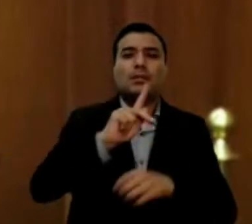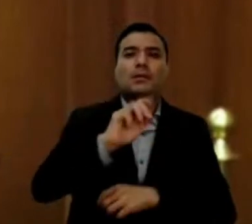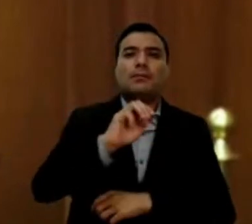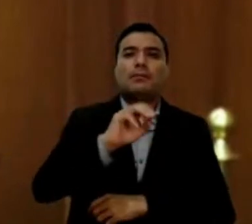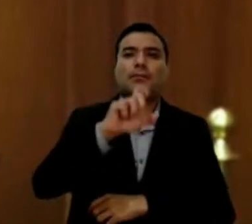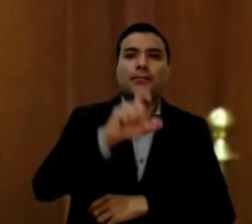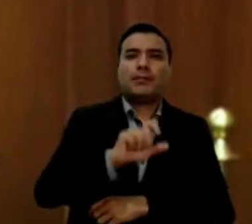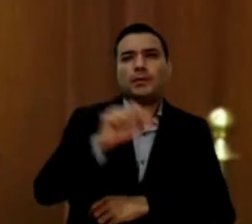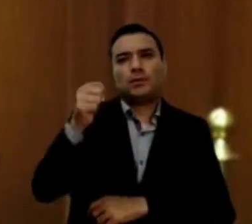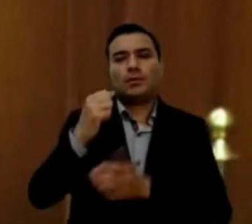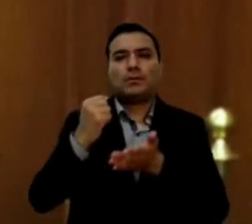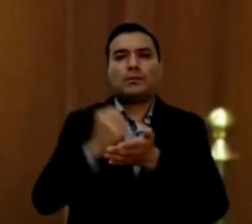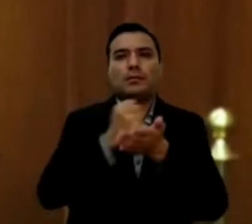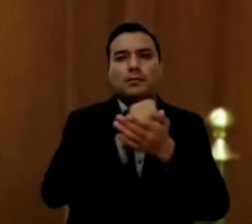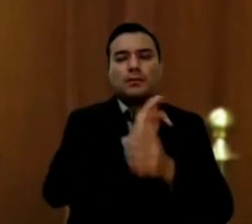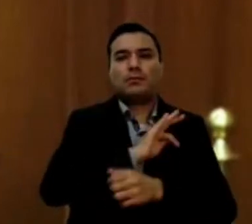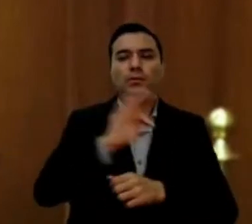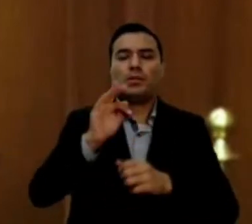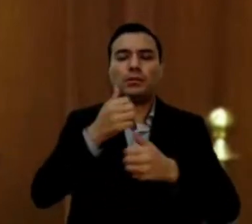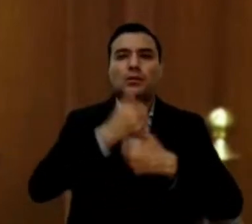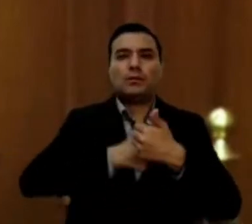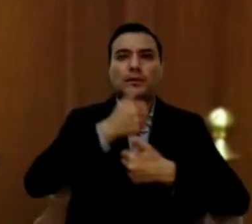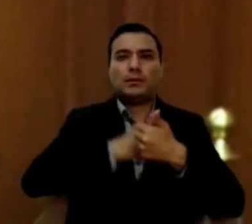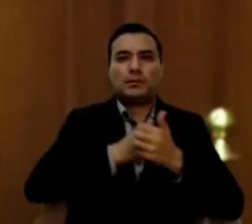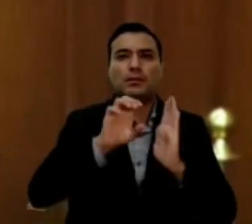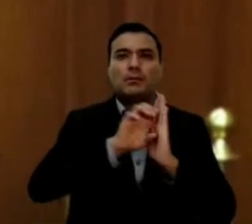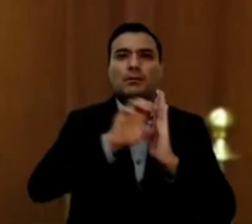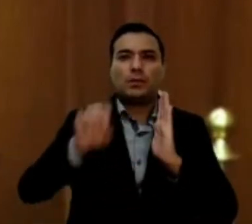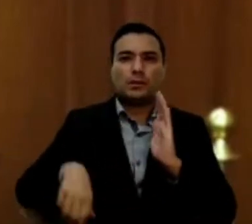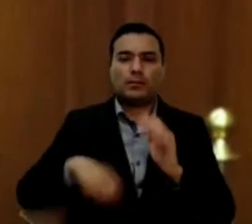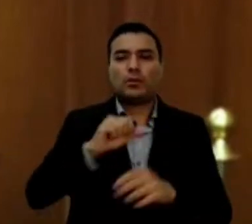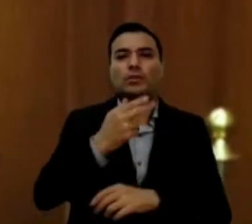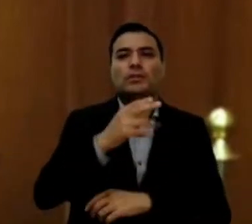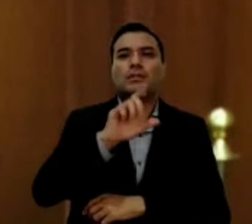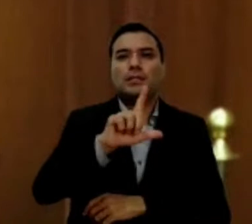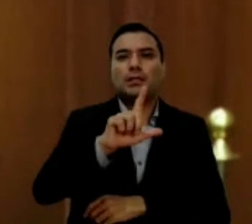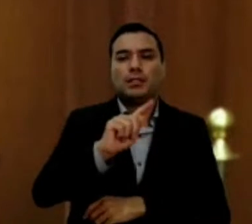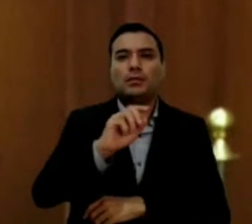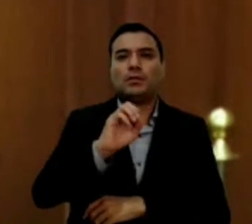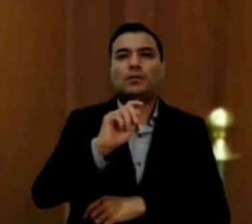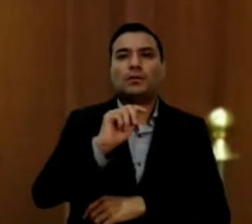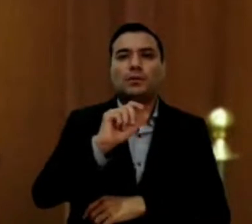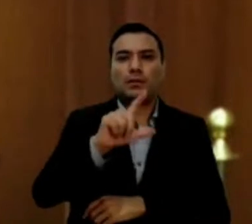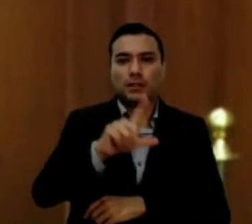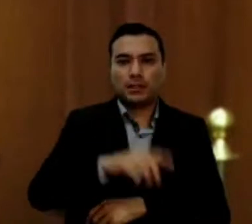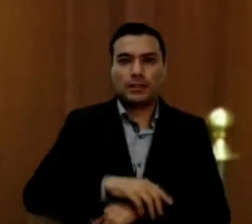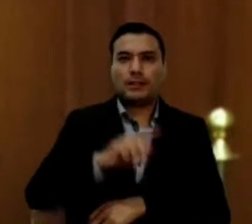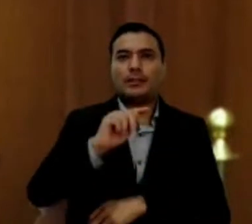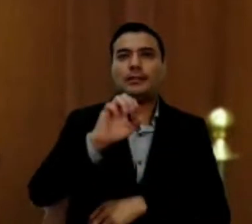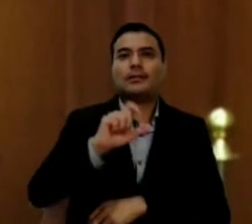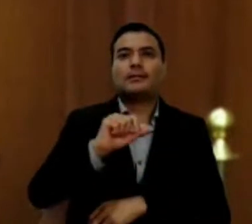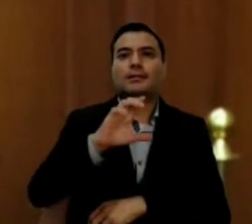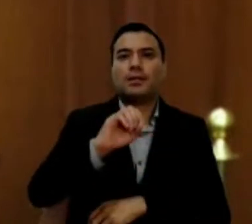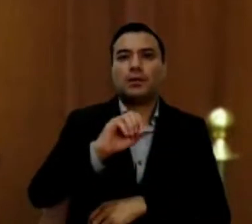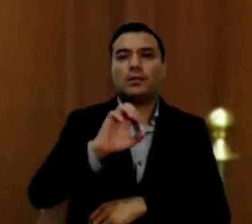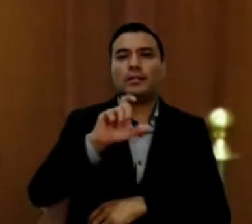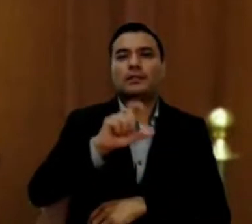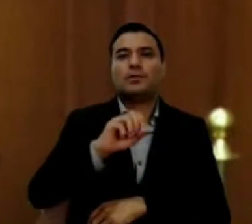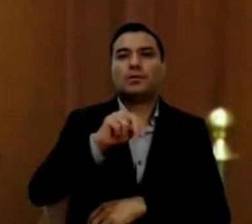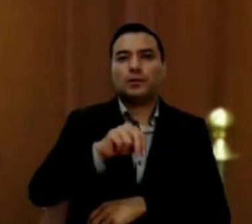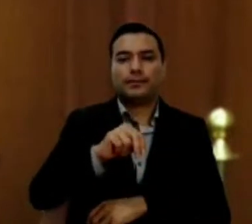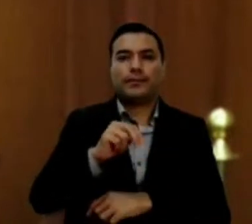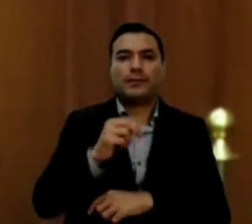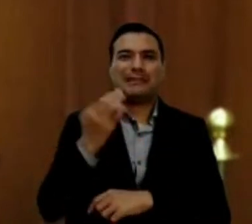entre otras Gulf Oil Corporation, Shell, Total, Texaco, ExxonMobil. En los